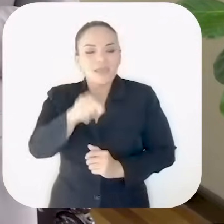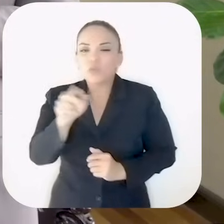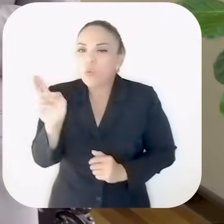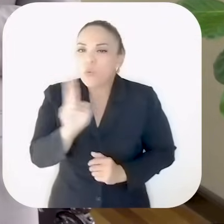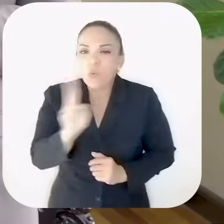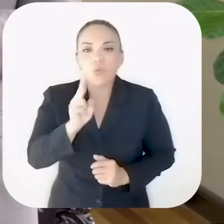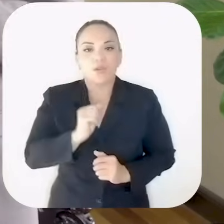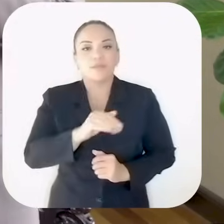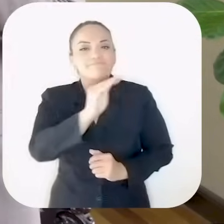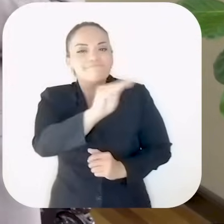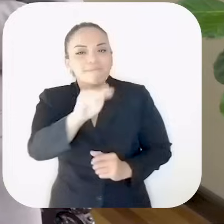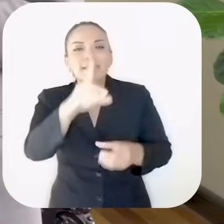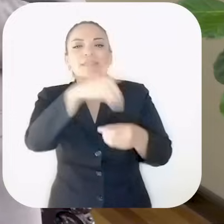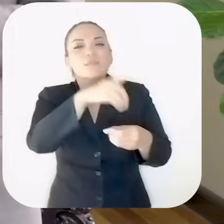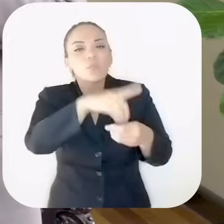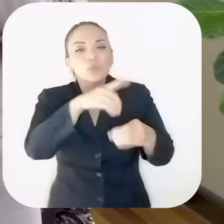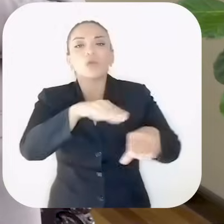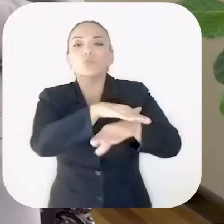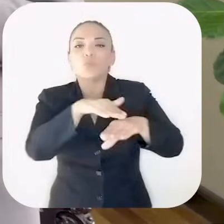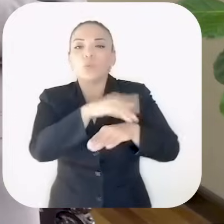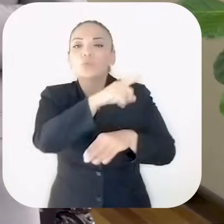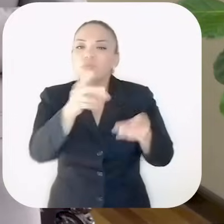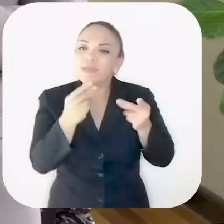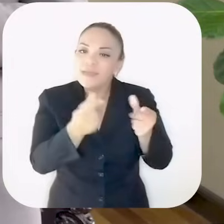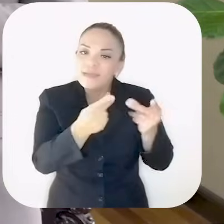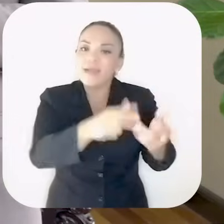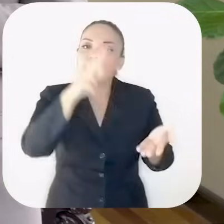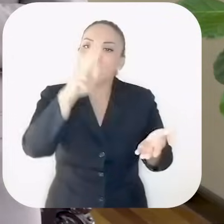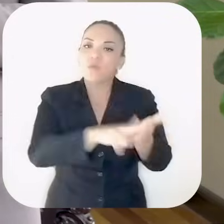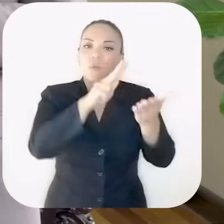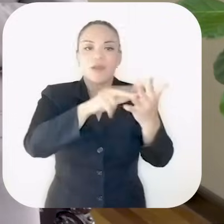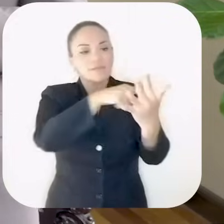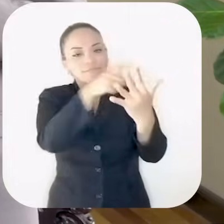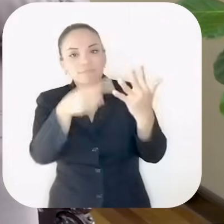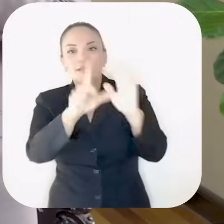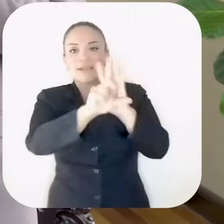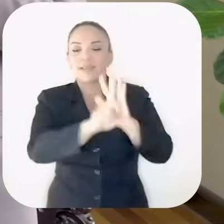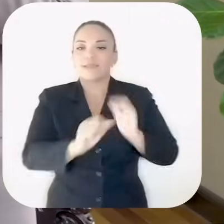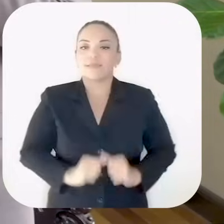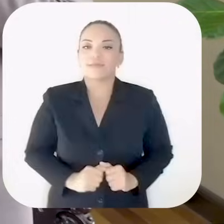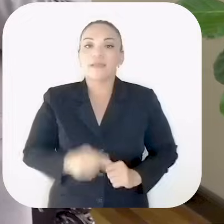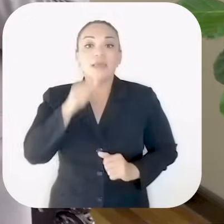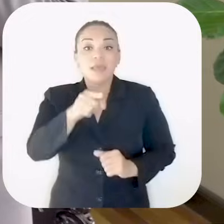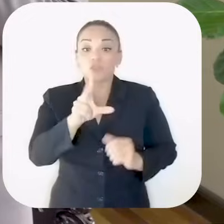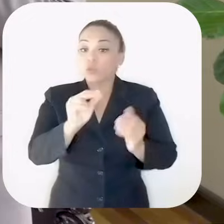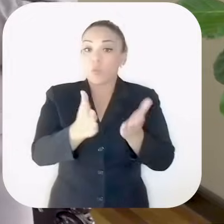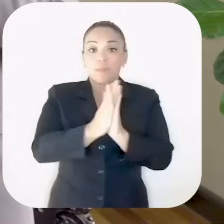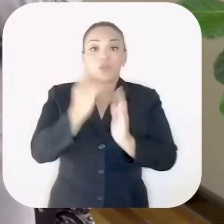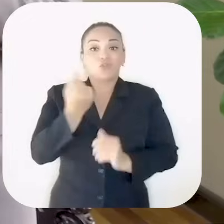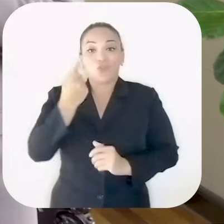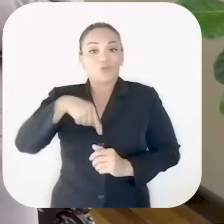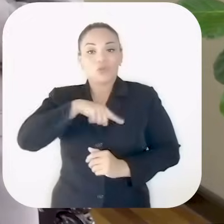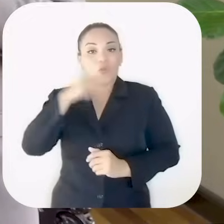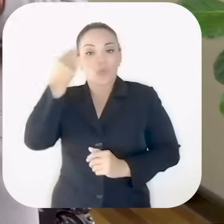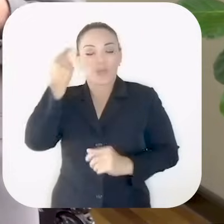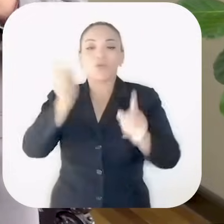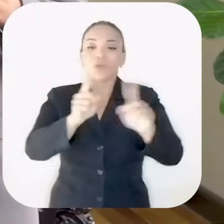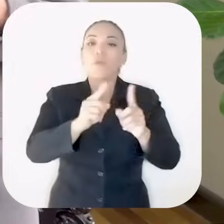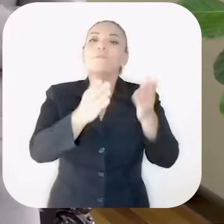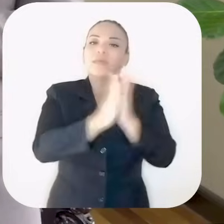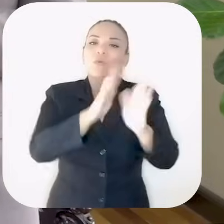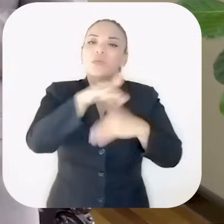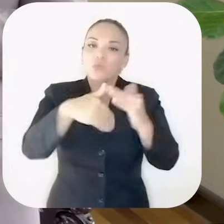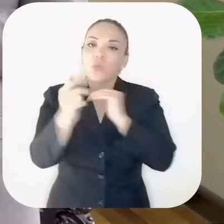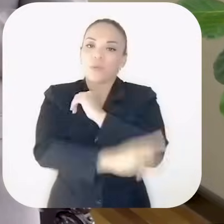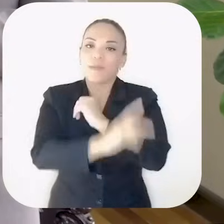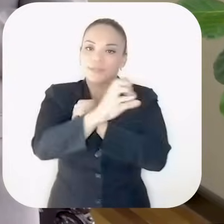señores diputados, por favor, agilicen la aprobación de las mismas. No es un pedido del Ejecutivo, sino un pedido de toda